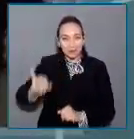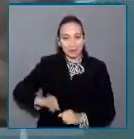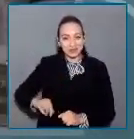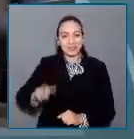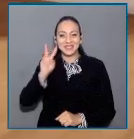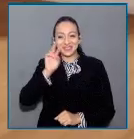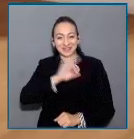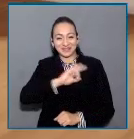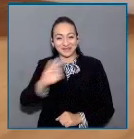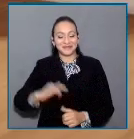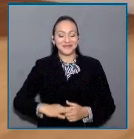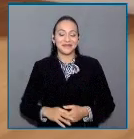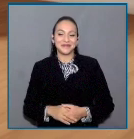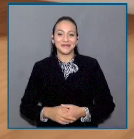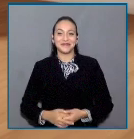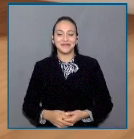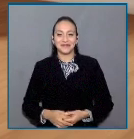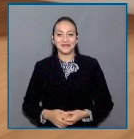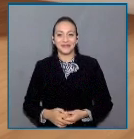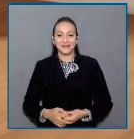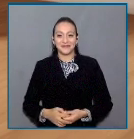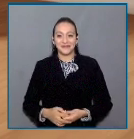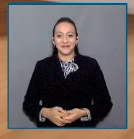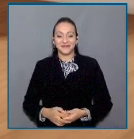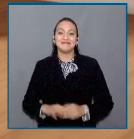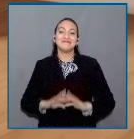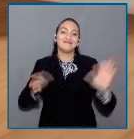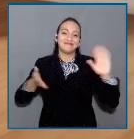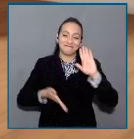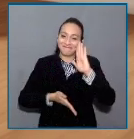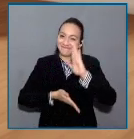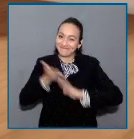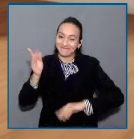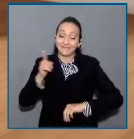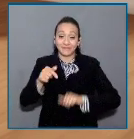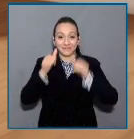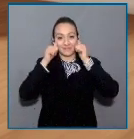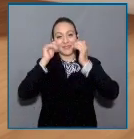Daza. Y ya nos vamos, como siempre, muchas gracias por haber estado